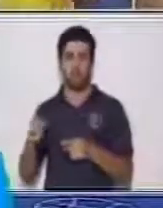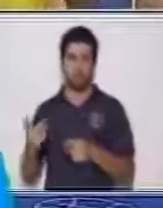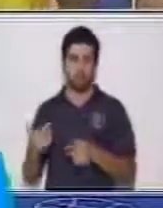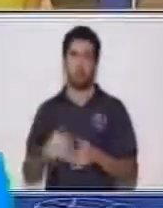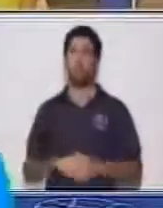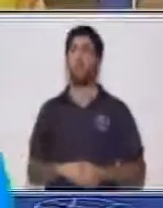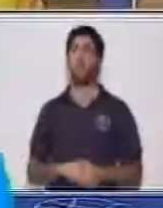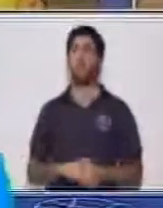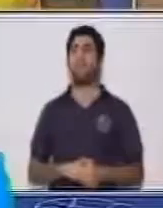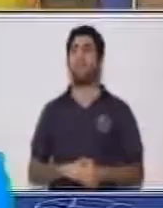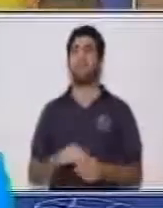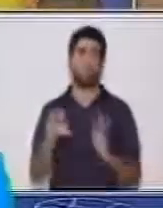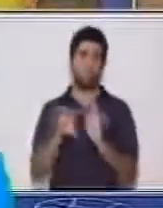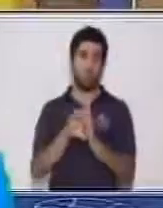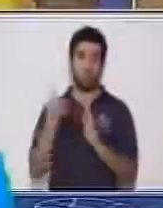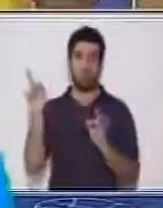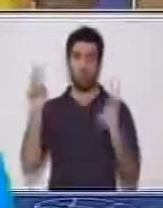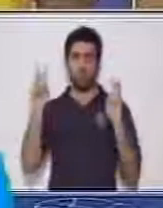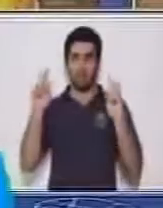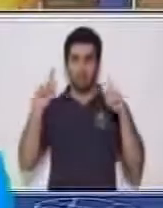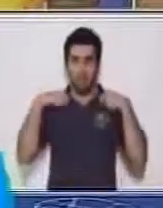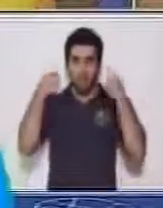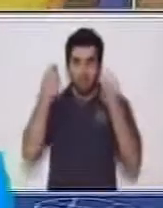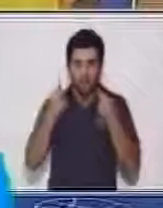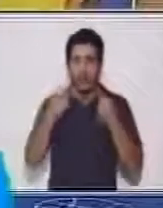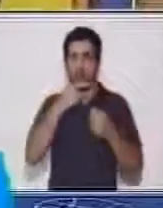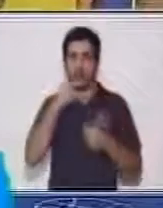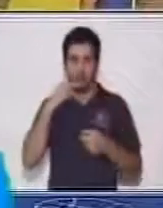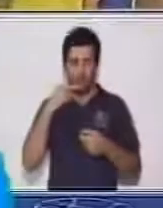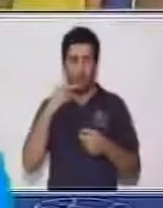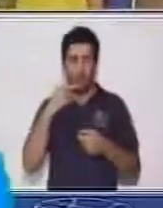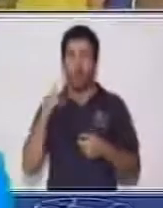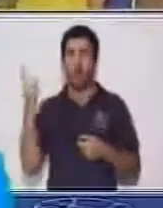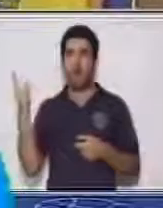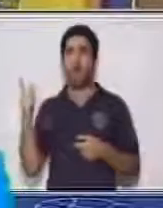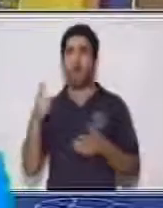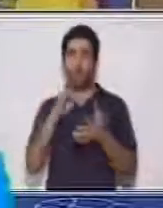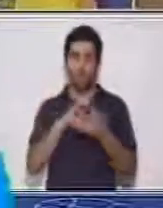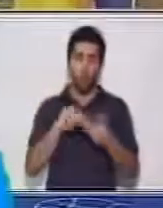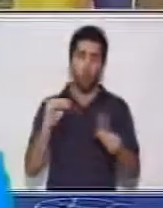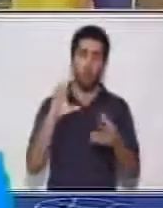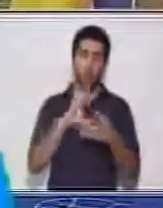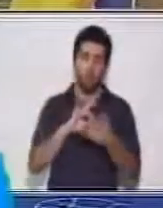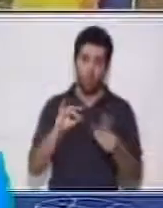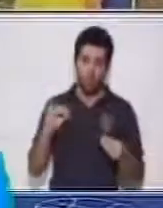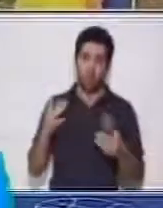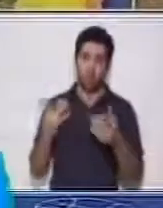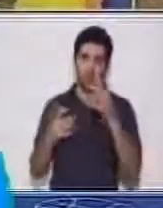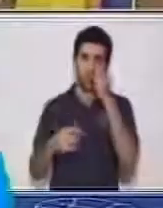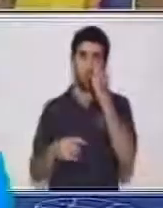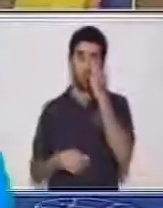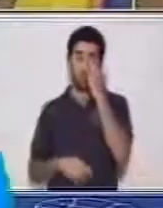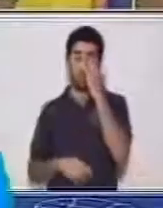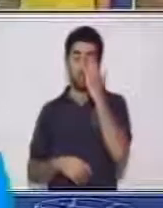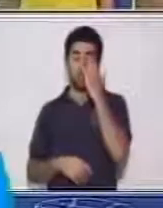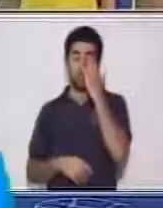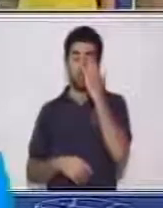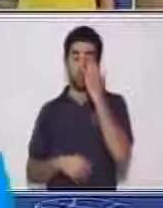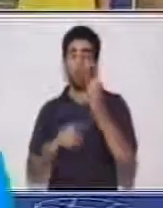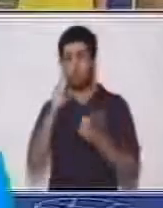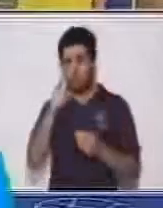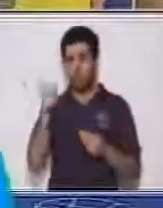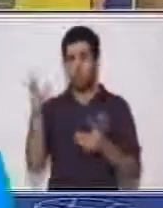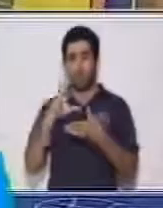en la obra de la Caperucita Roja entra en el lenguaje literario, es un cuento. ¿La Caperucita Roja es realidad